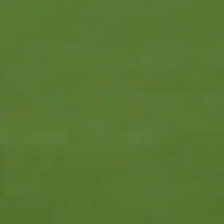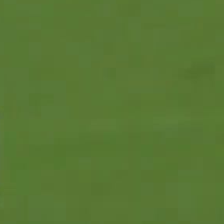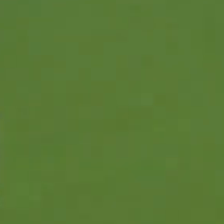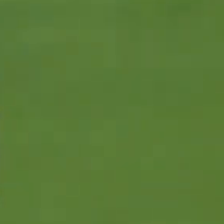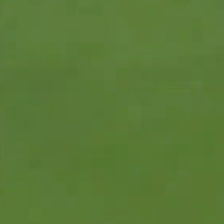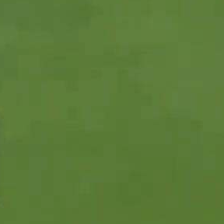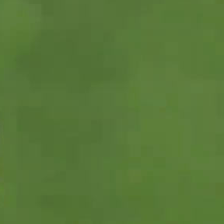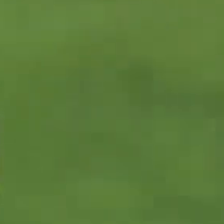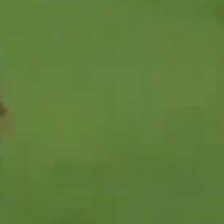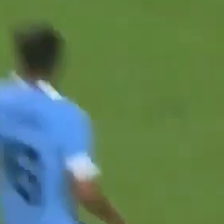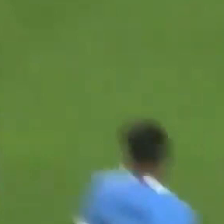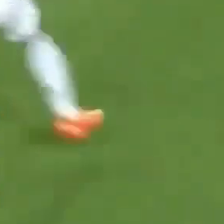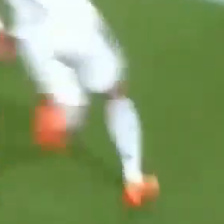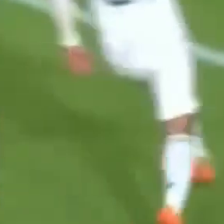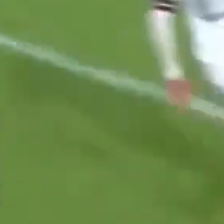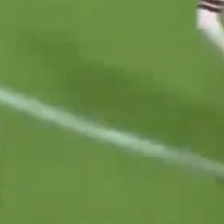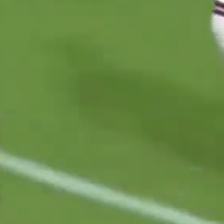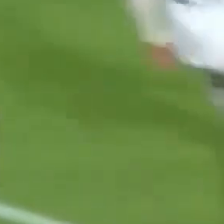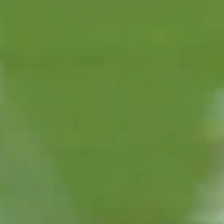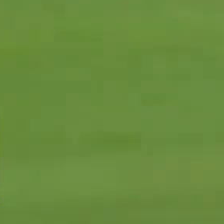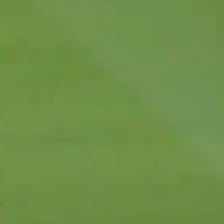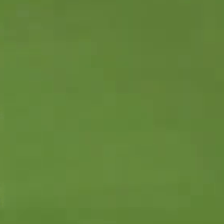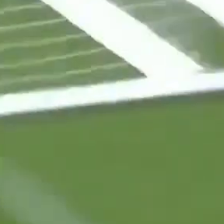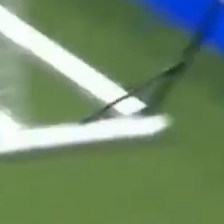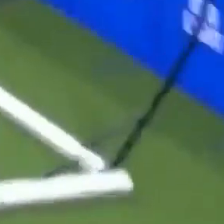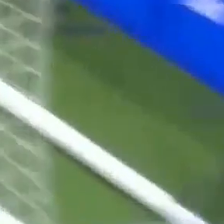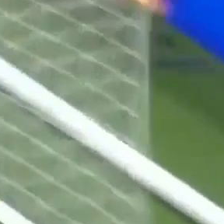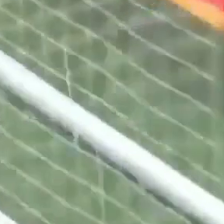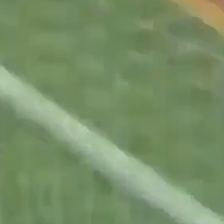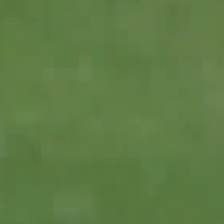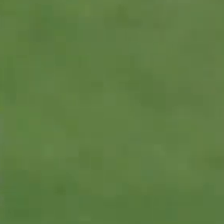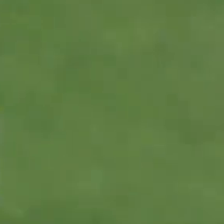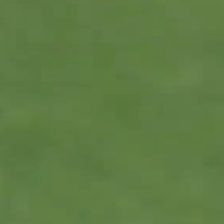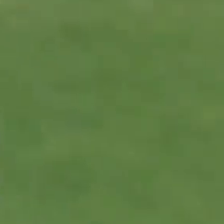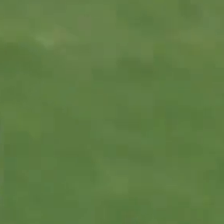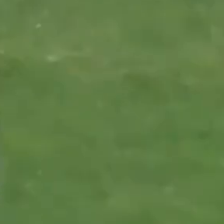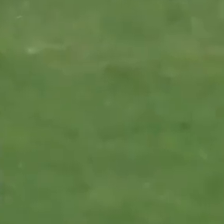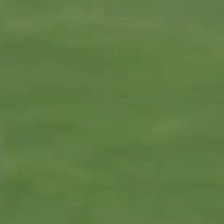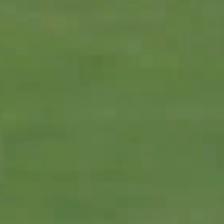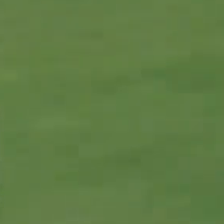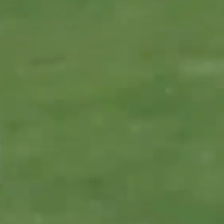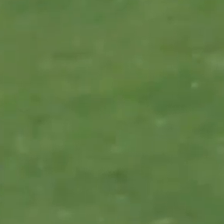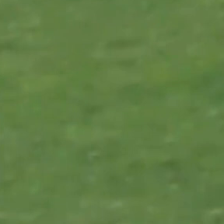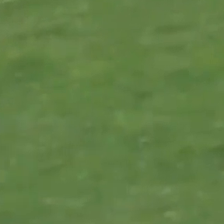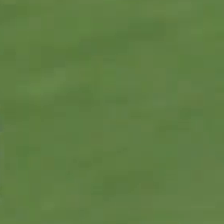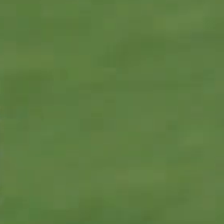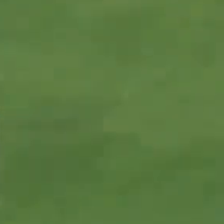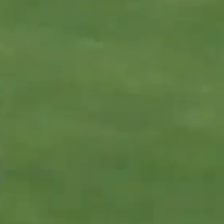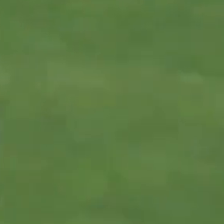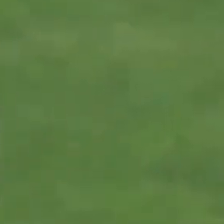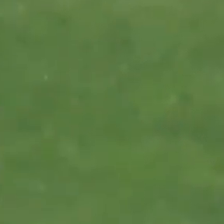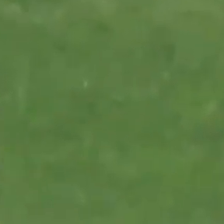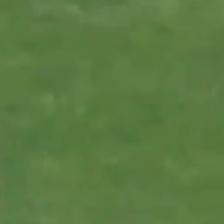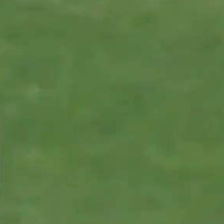reencuentra con lo correcto malla cero edin aparece otra vez cavani por el medio esa definición para el definitivo 3 a 0 de uruguay que va a jugar otra vez el